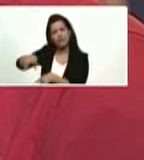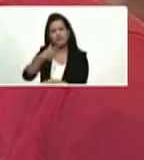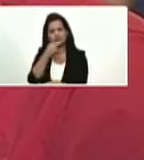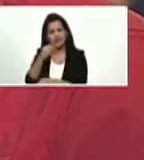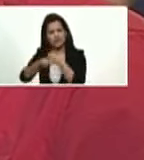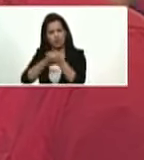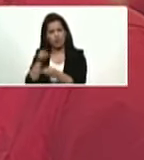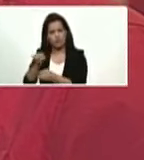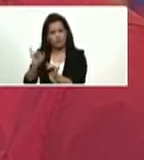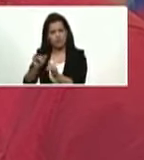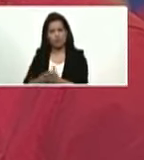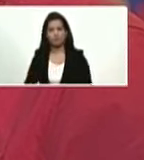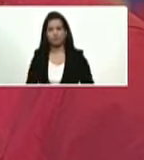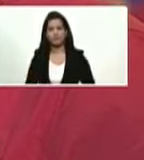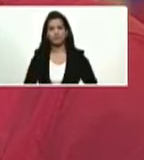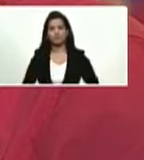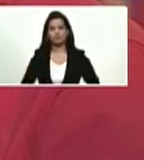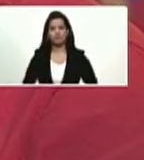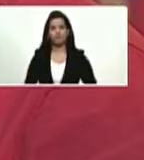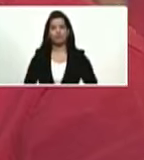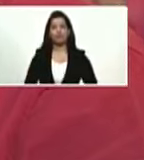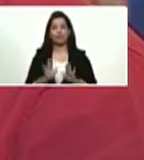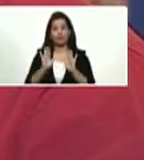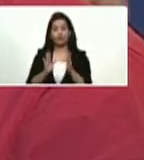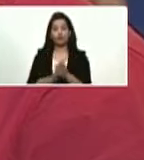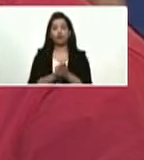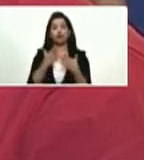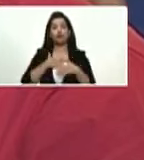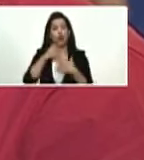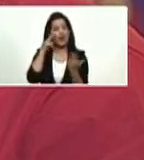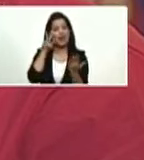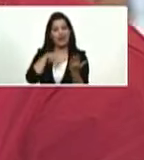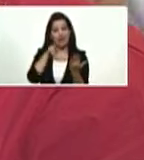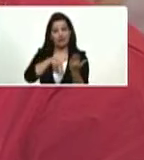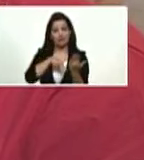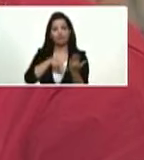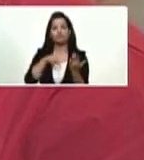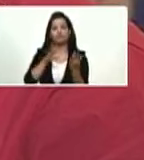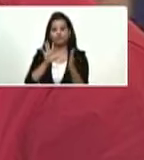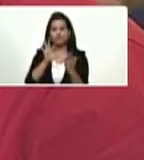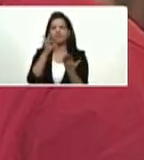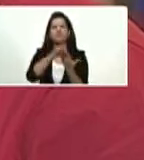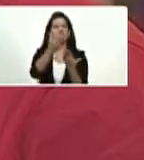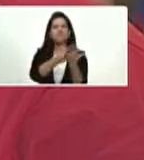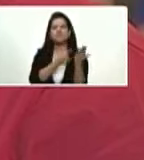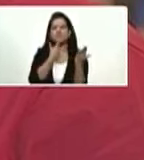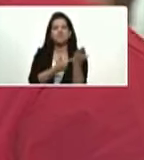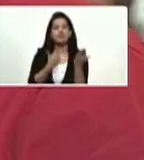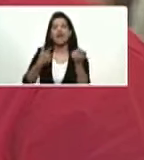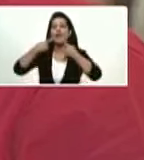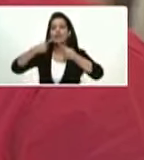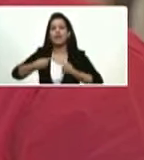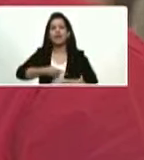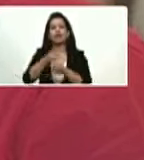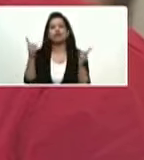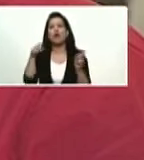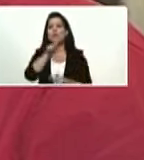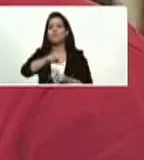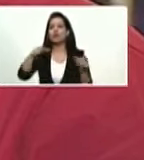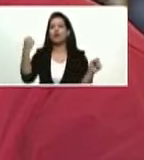leer la declaración de los trabajadores y trabajadoras de las empresas